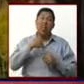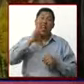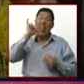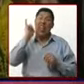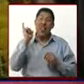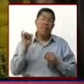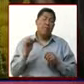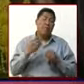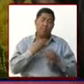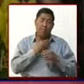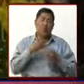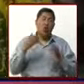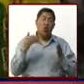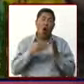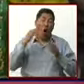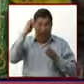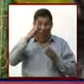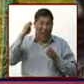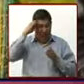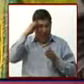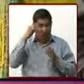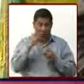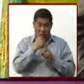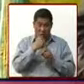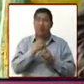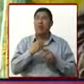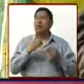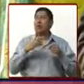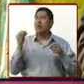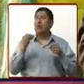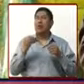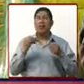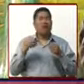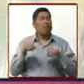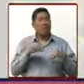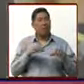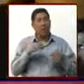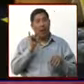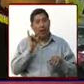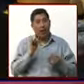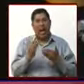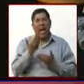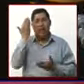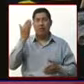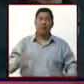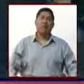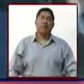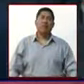ocurrido el día de ayer aproximadamente a las 3 de la tarde hasta las 19 horas.